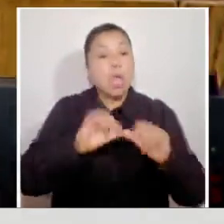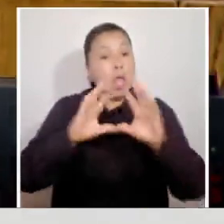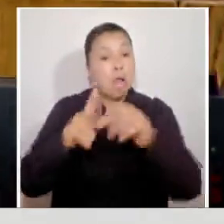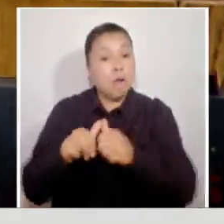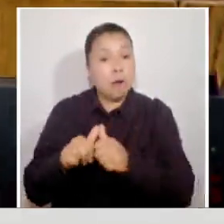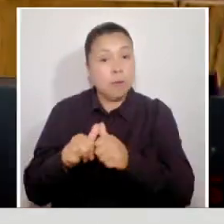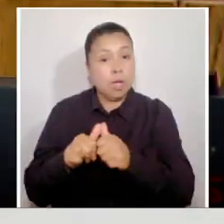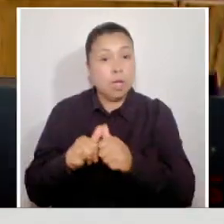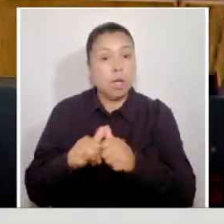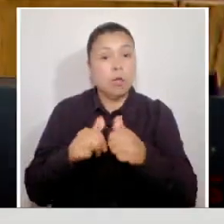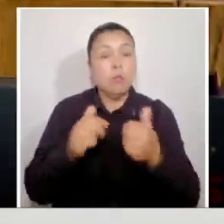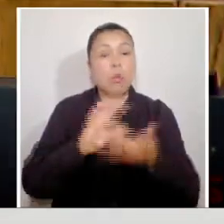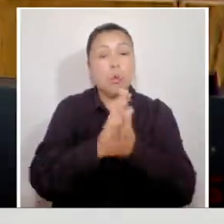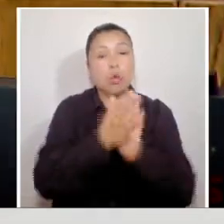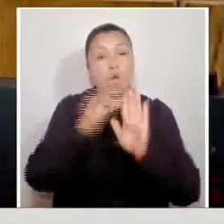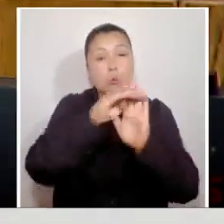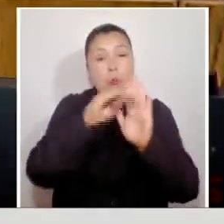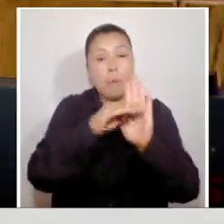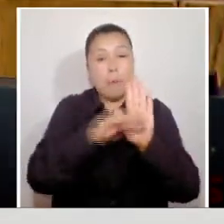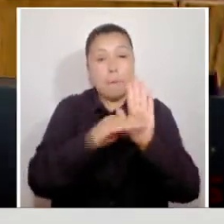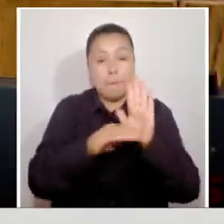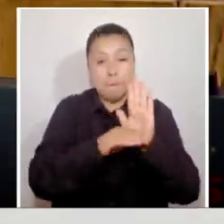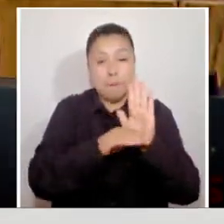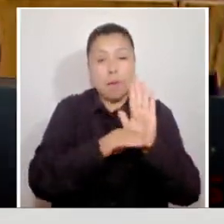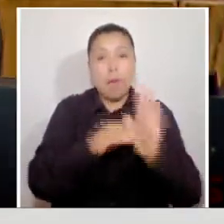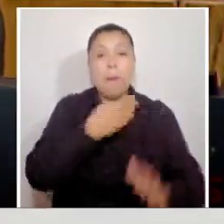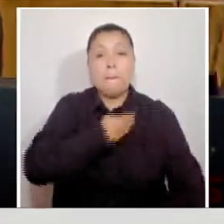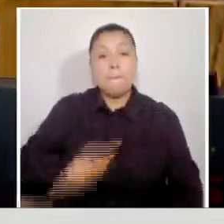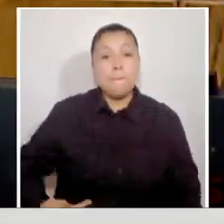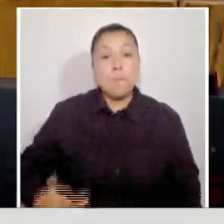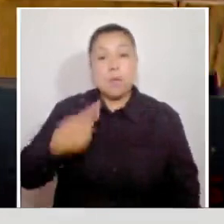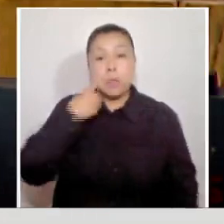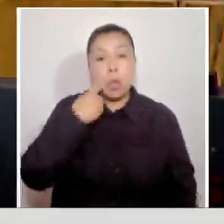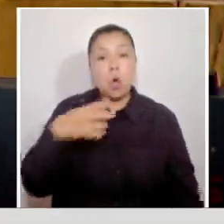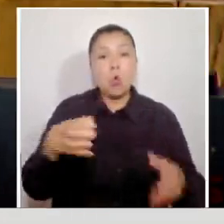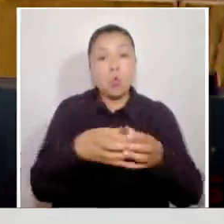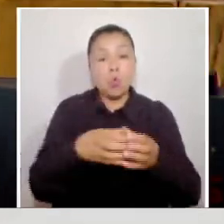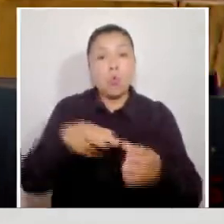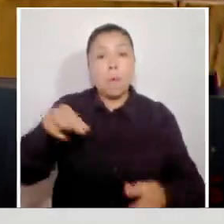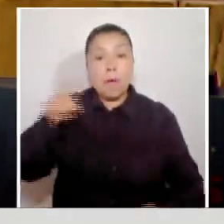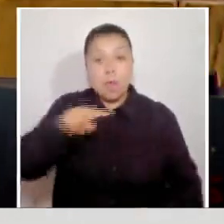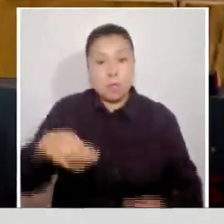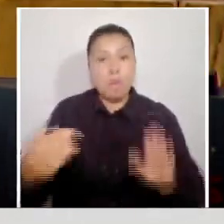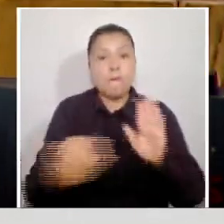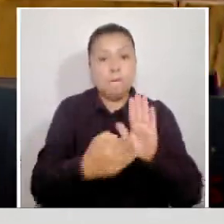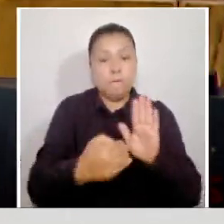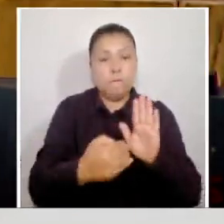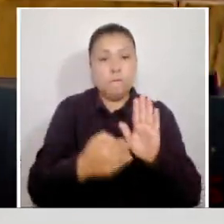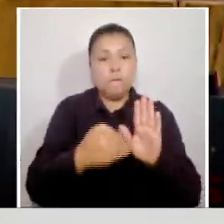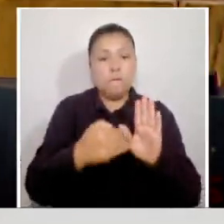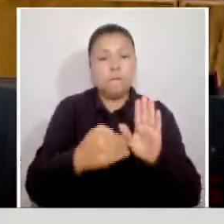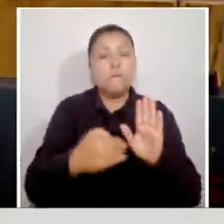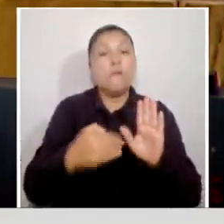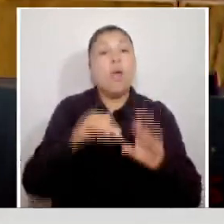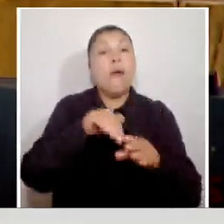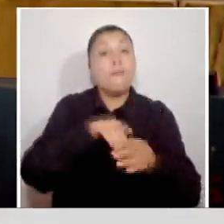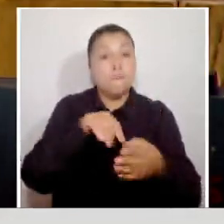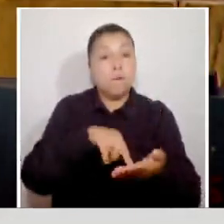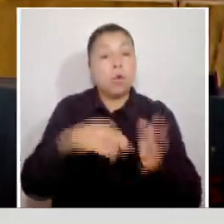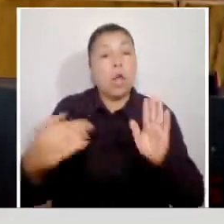por todo esto presidente Es que la bancada del partido socialista votará a favor de este proyecto de ley